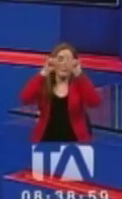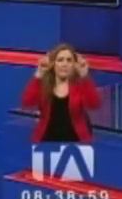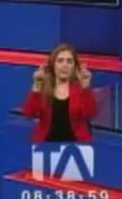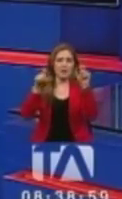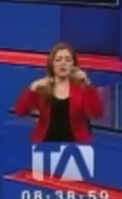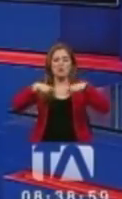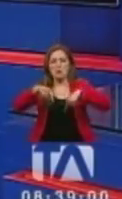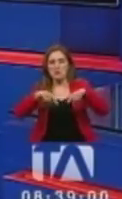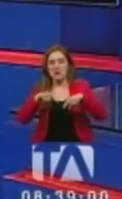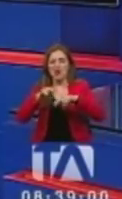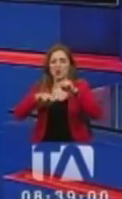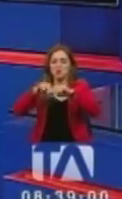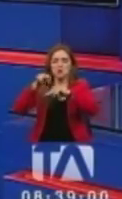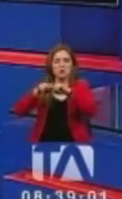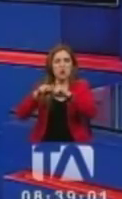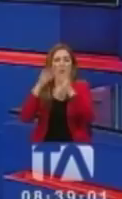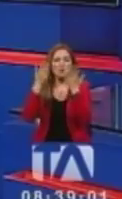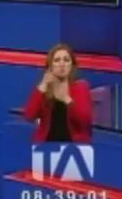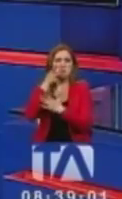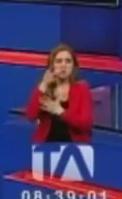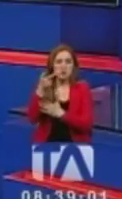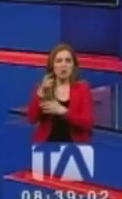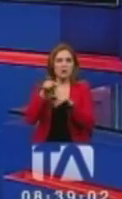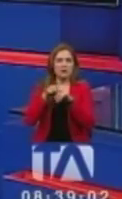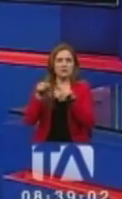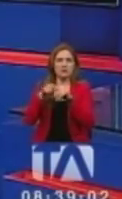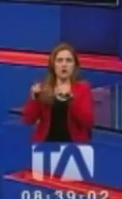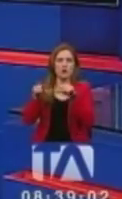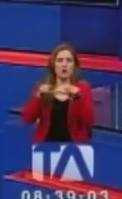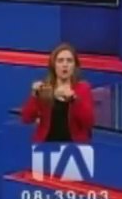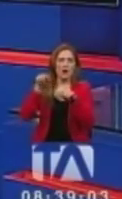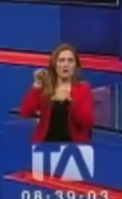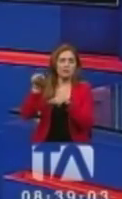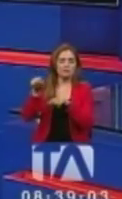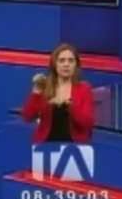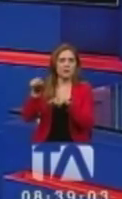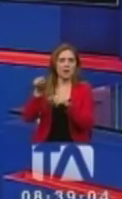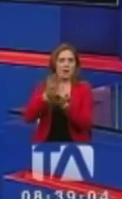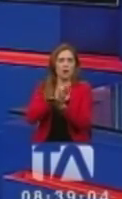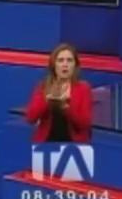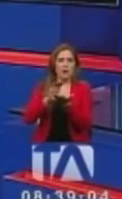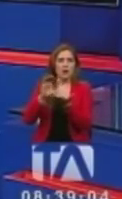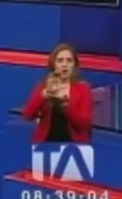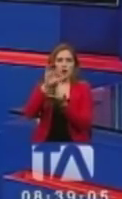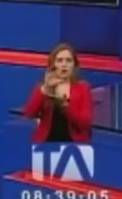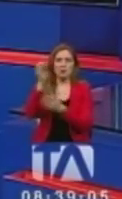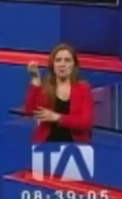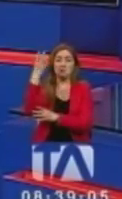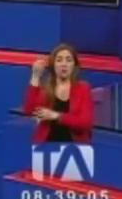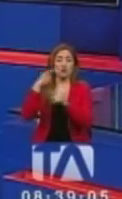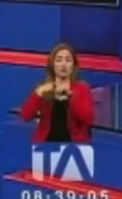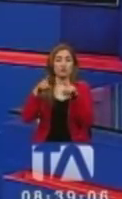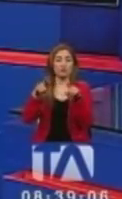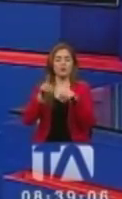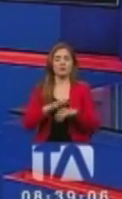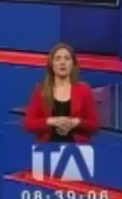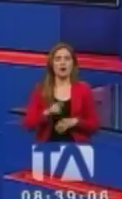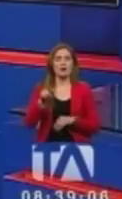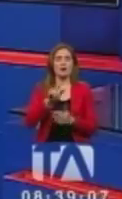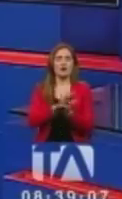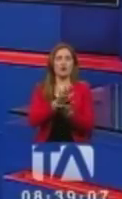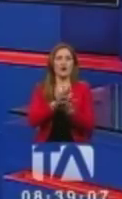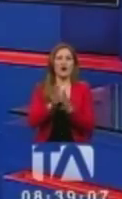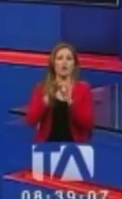coloca señalización en los exteriores de varias unidades educativas nuestra compañera fernández ceballos está en la escuela numa pompilio llona